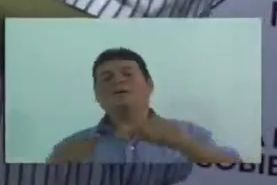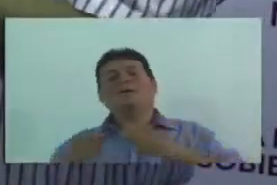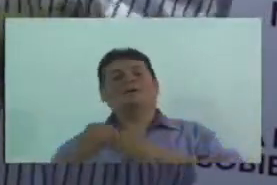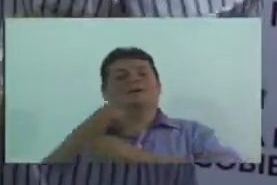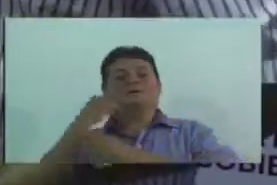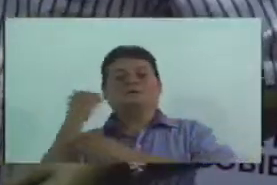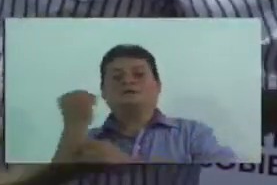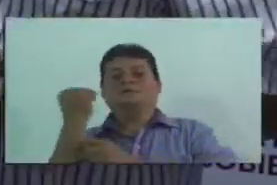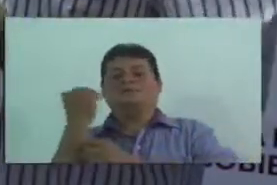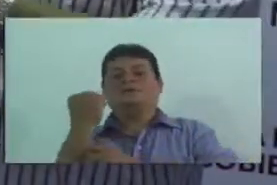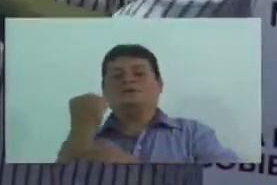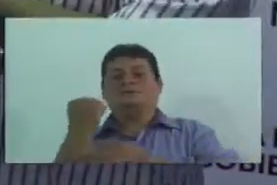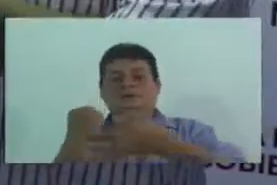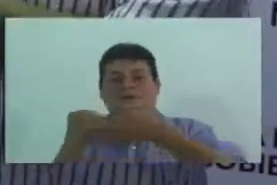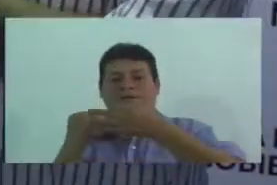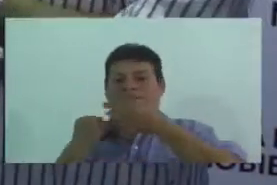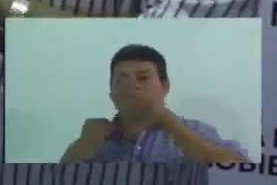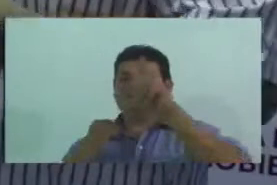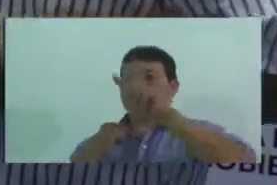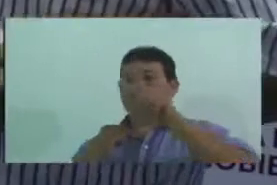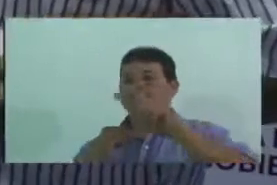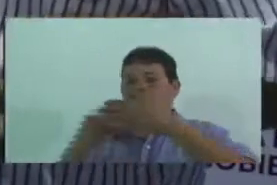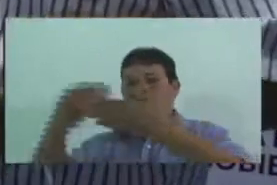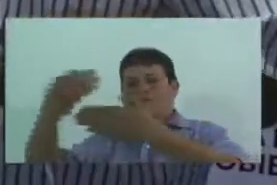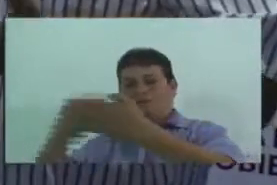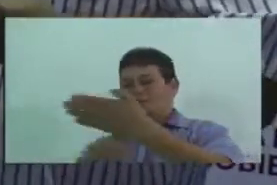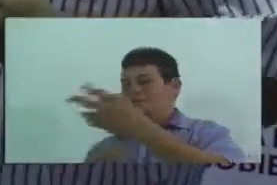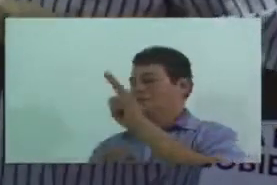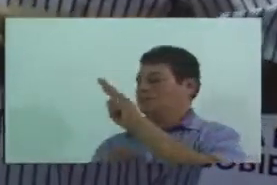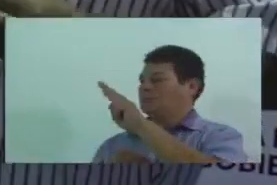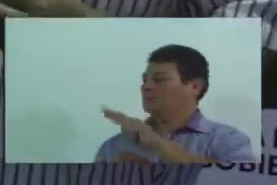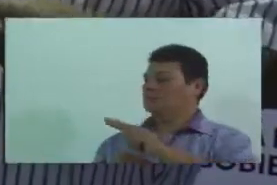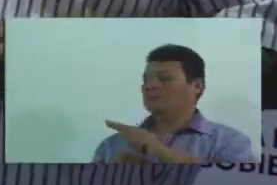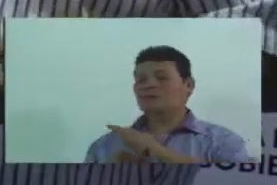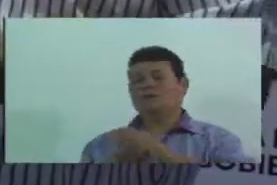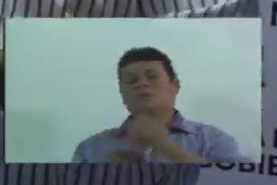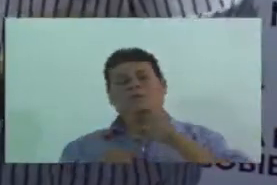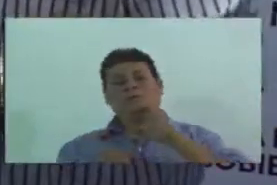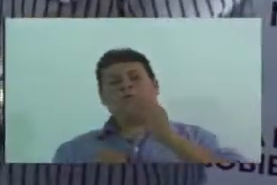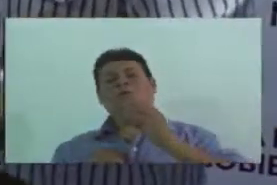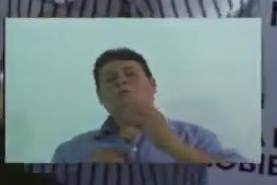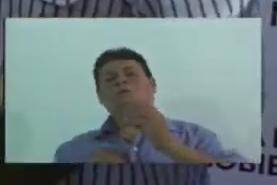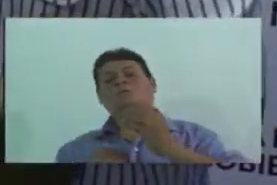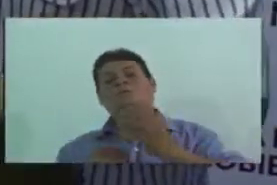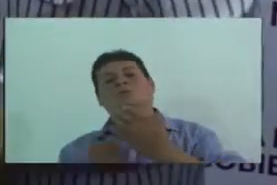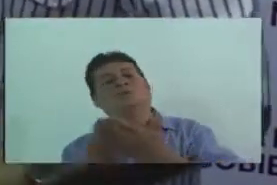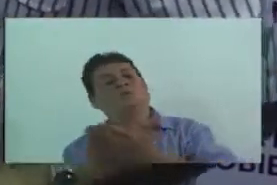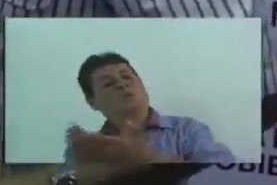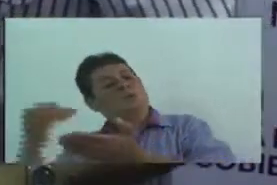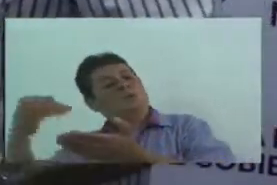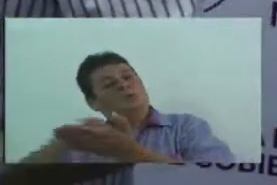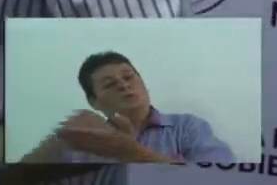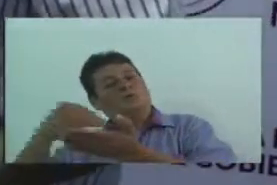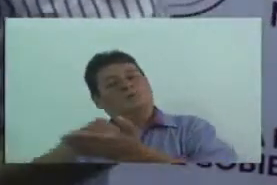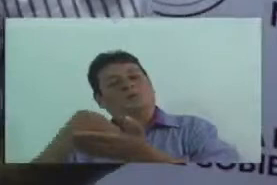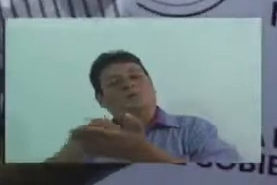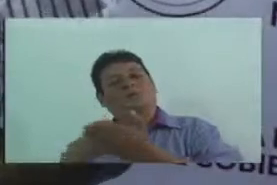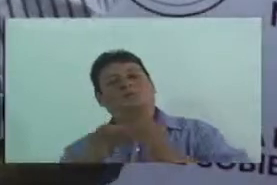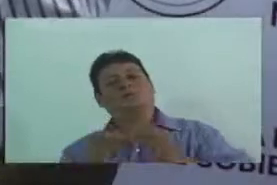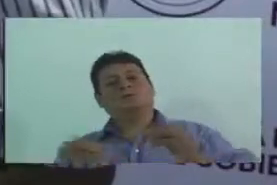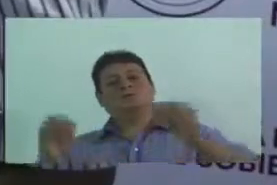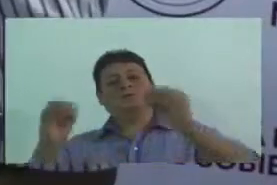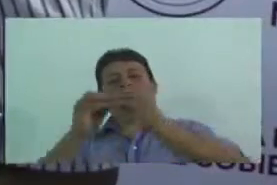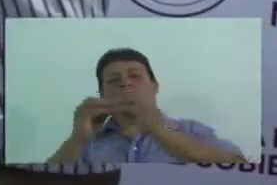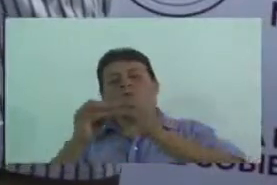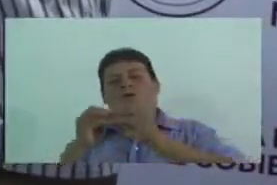o con un instrumento llamado semicírculo o transportador. Muy bien, ¿cómo utilizamos esto? Es muy importante. Primeramente, como ejemplo,